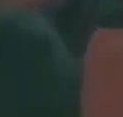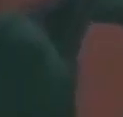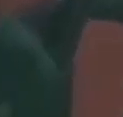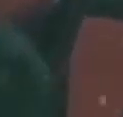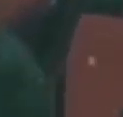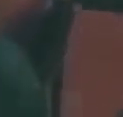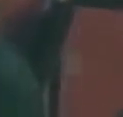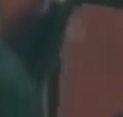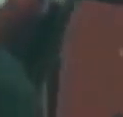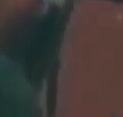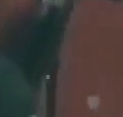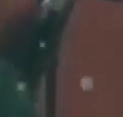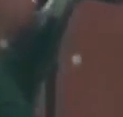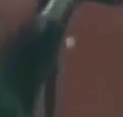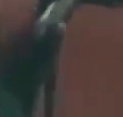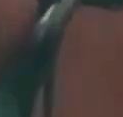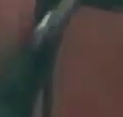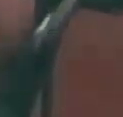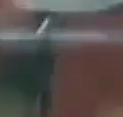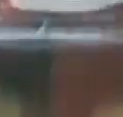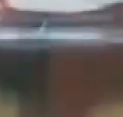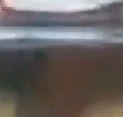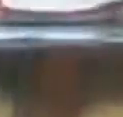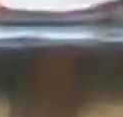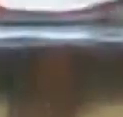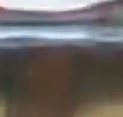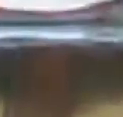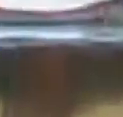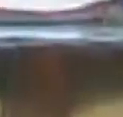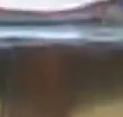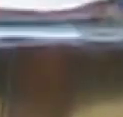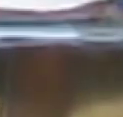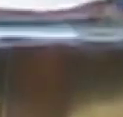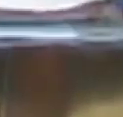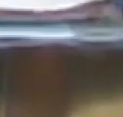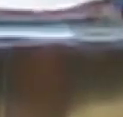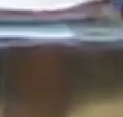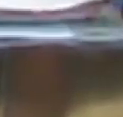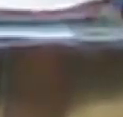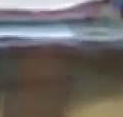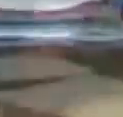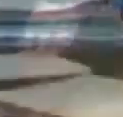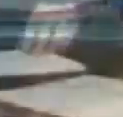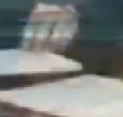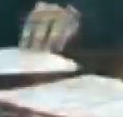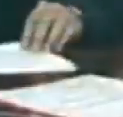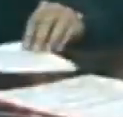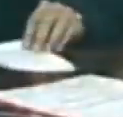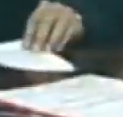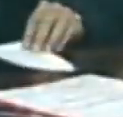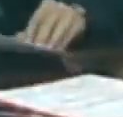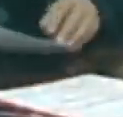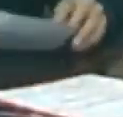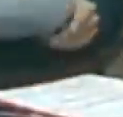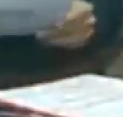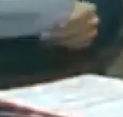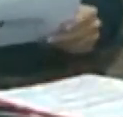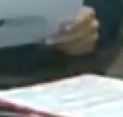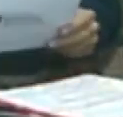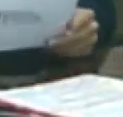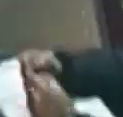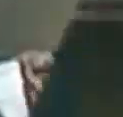ustedes y trabajen de verdad en equipo. Nosotros hemos asumido, repito, que el problema en las comunas es